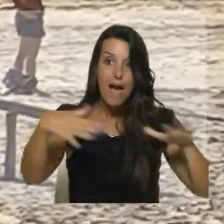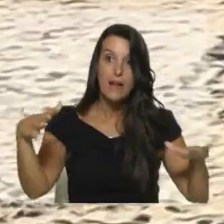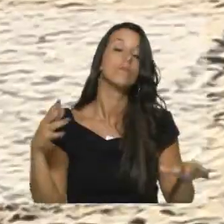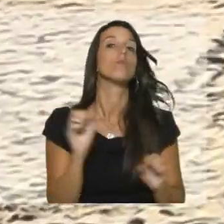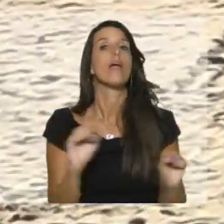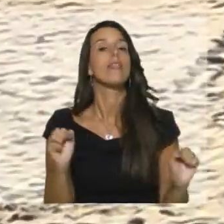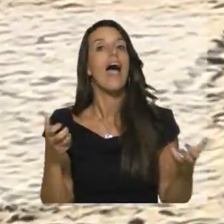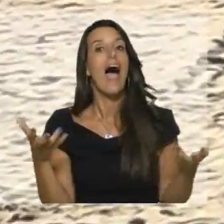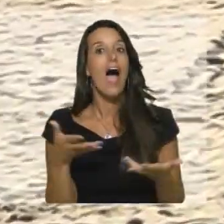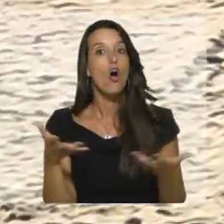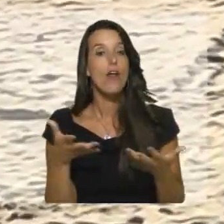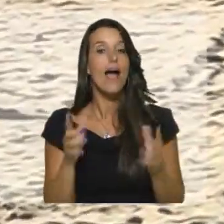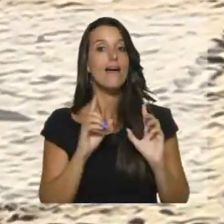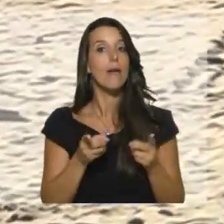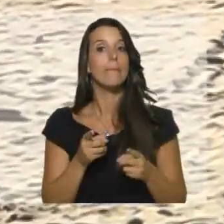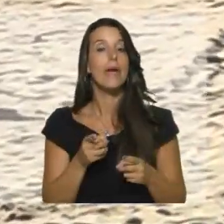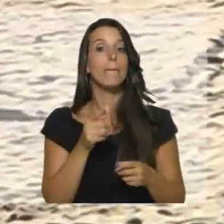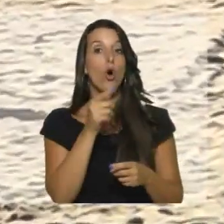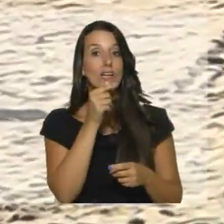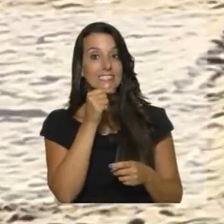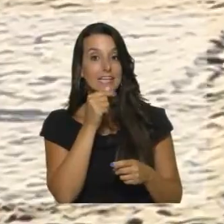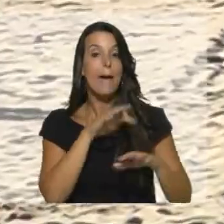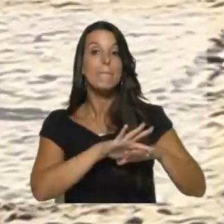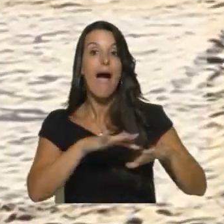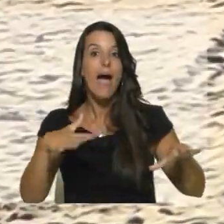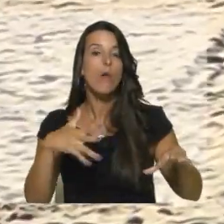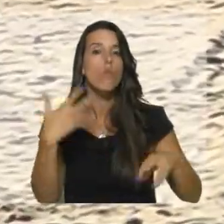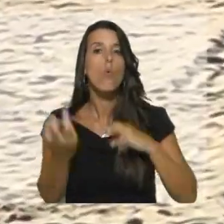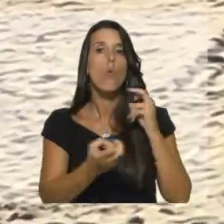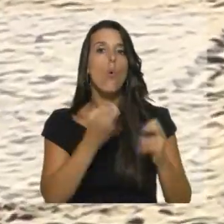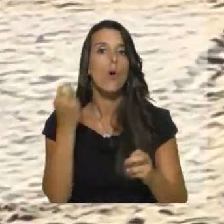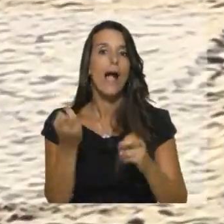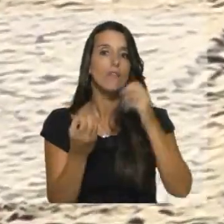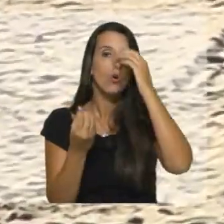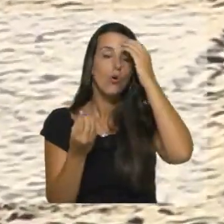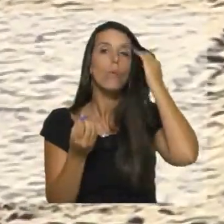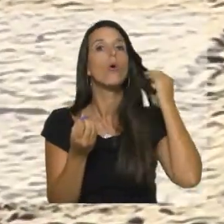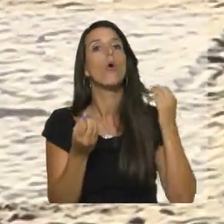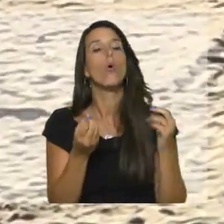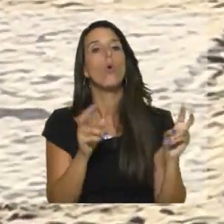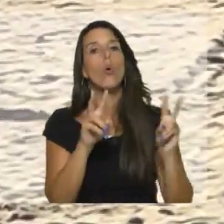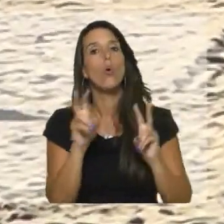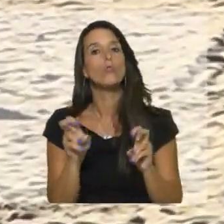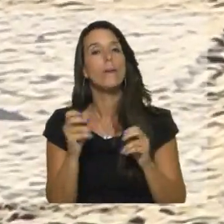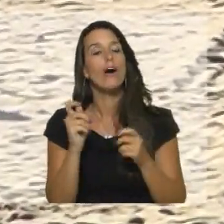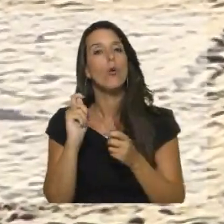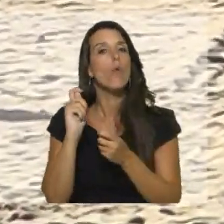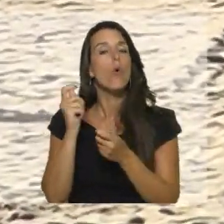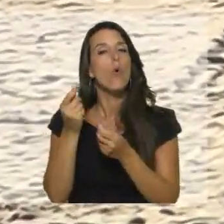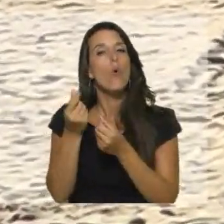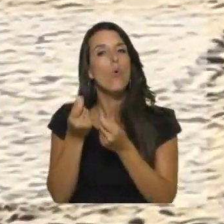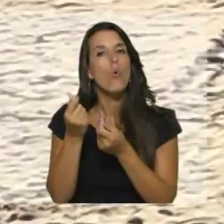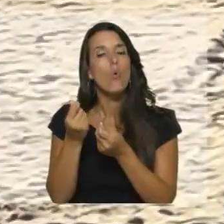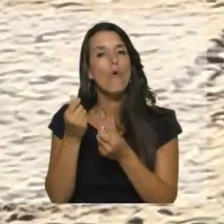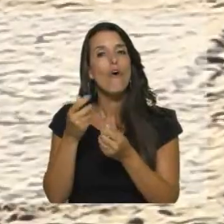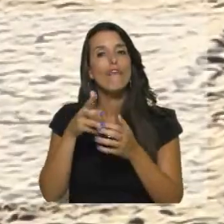está llevando a cabo también el rastrillaje con una especie de rezón que se llama, que es como una anclita pequeña donde se va